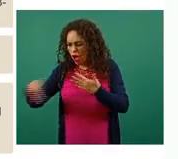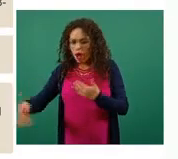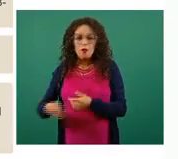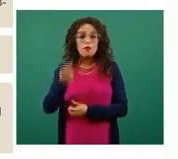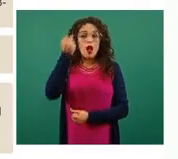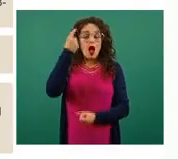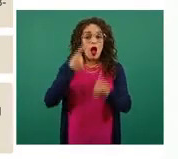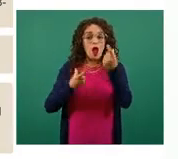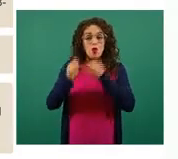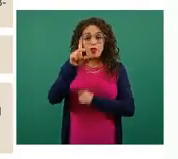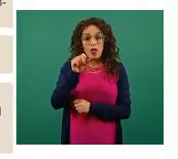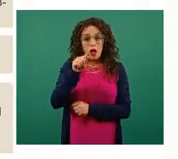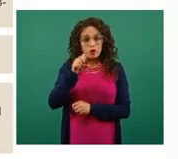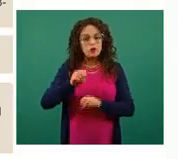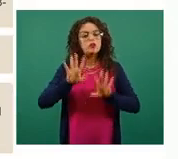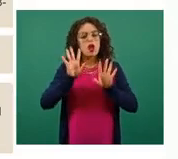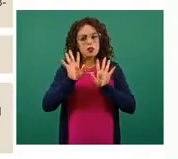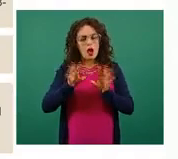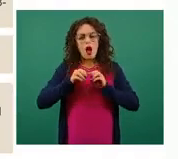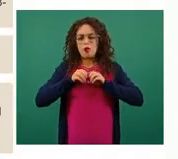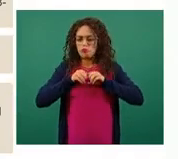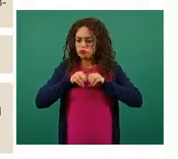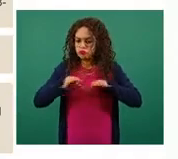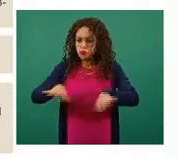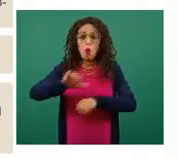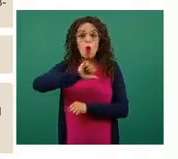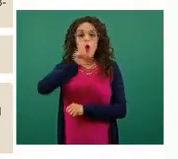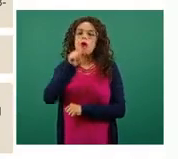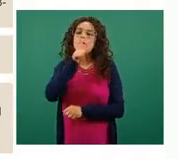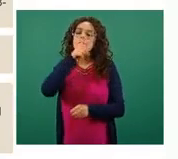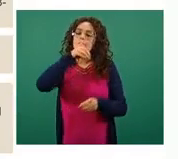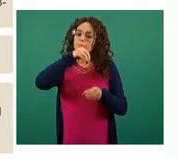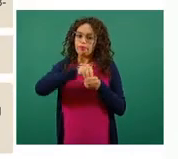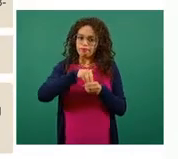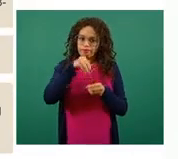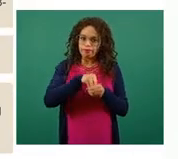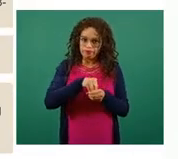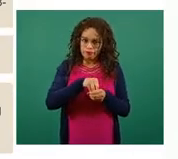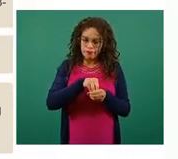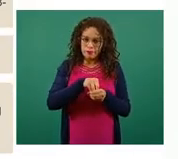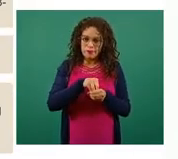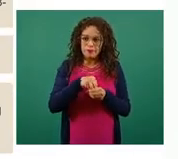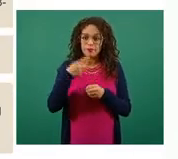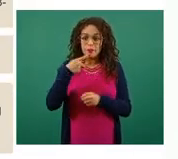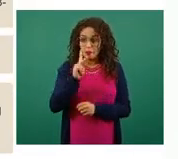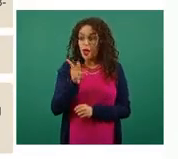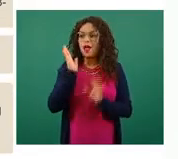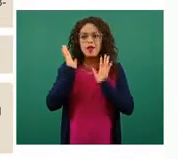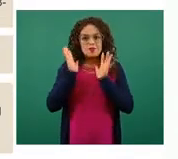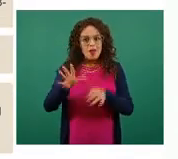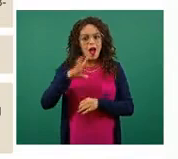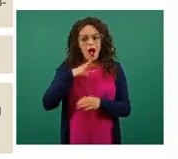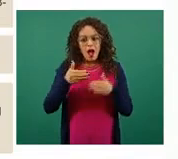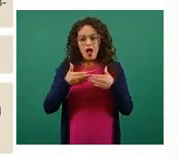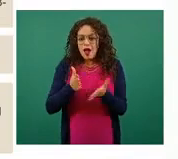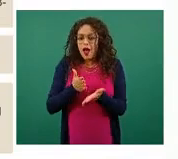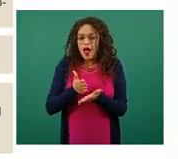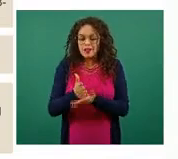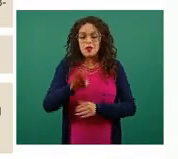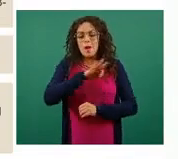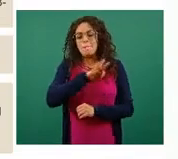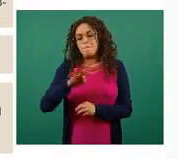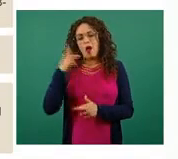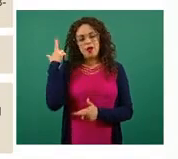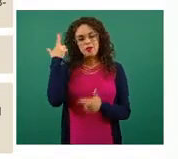datos publicados, otros son confidenciales, pero tuvimos este acceso y pudimos analizarlos.